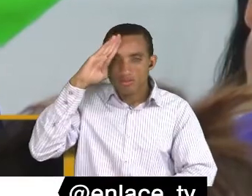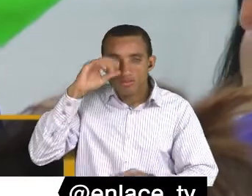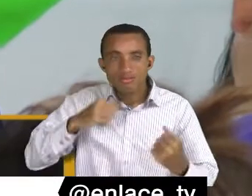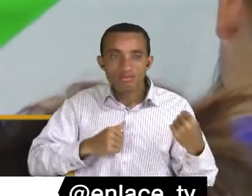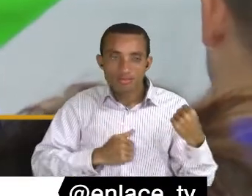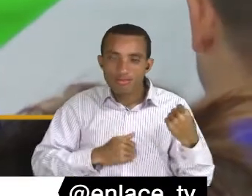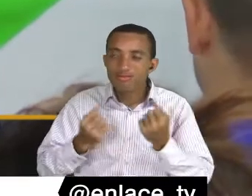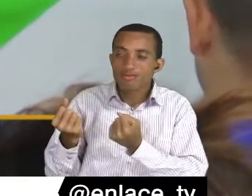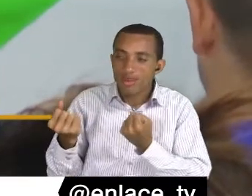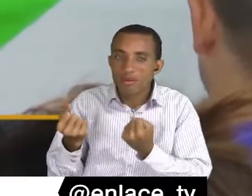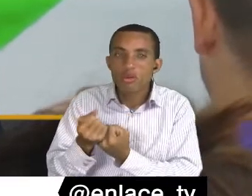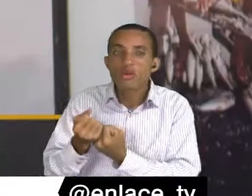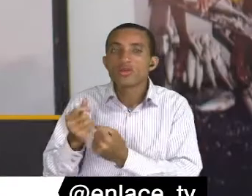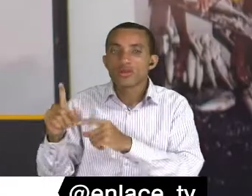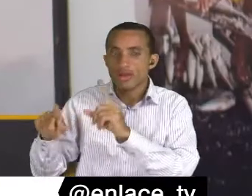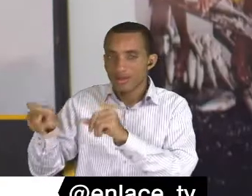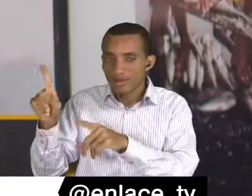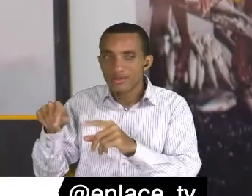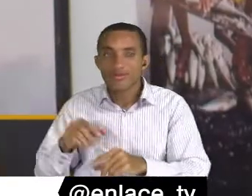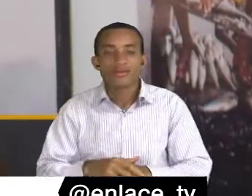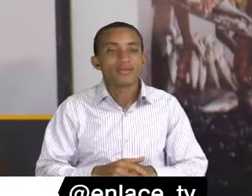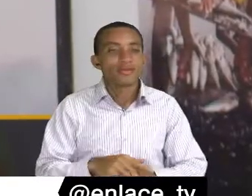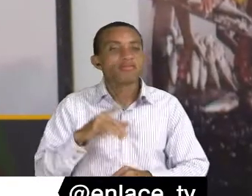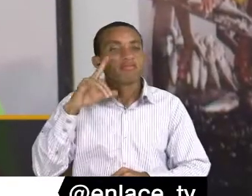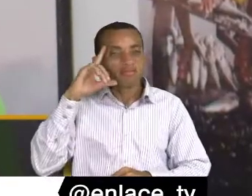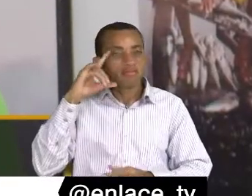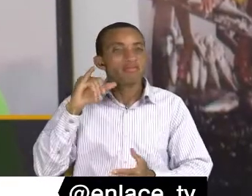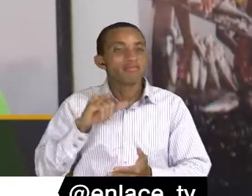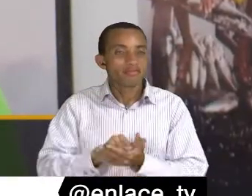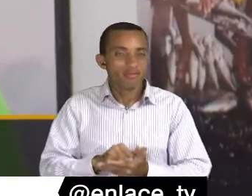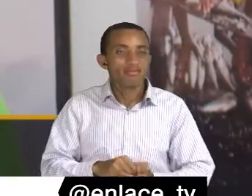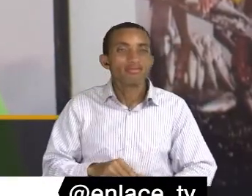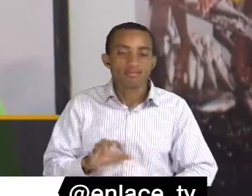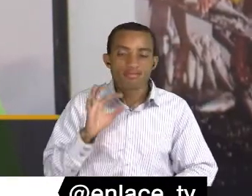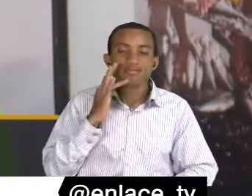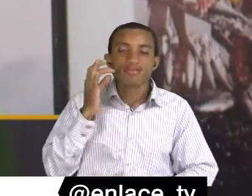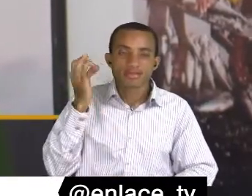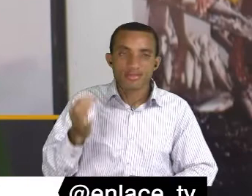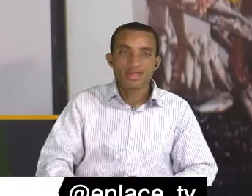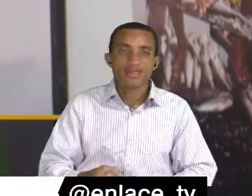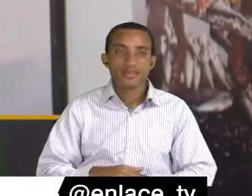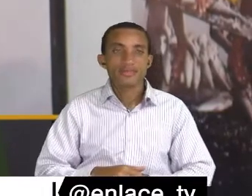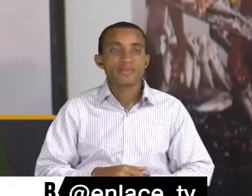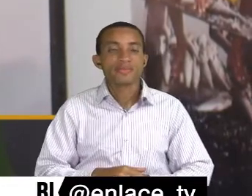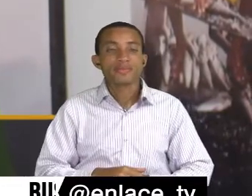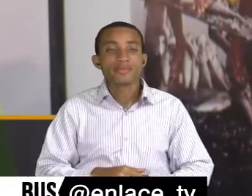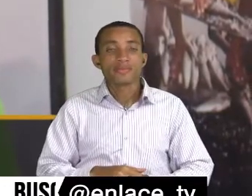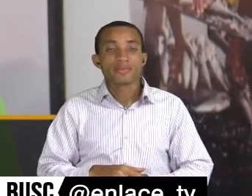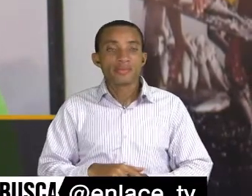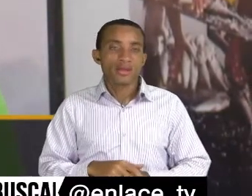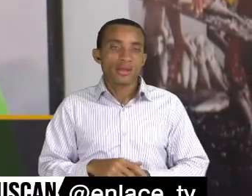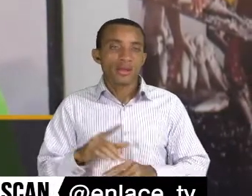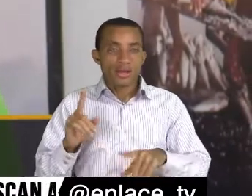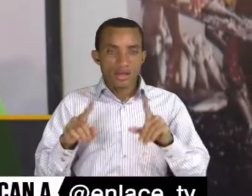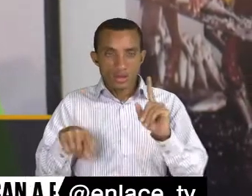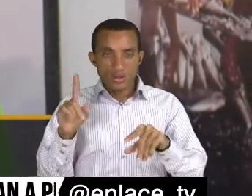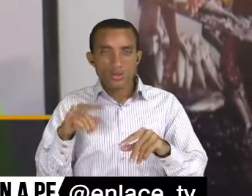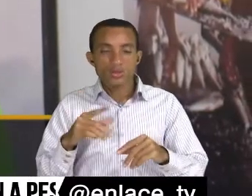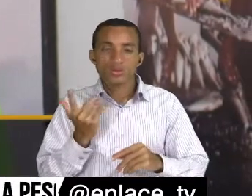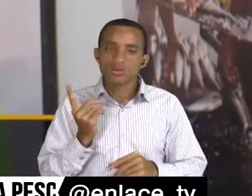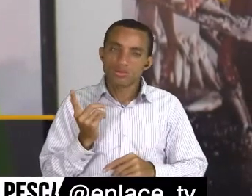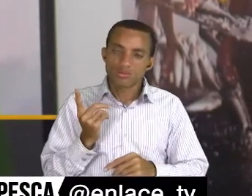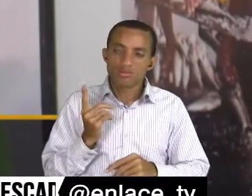armados que delinquen en esta zona. Creemos que las autoridades están involucradas porque el negocio del